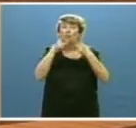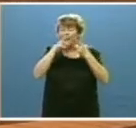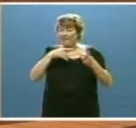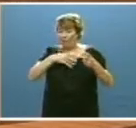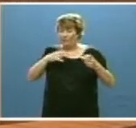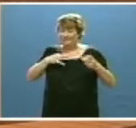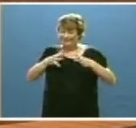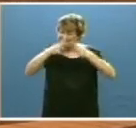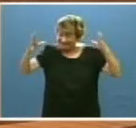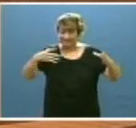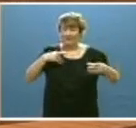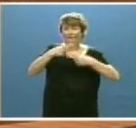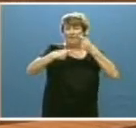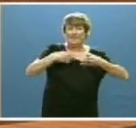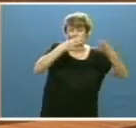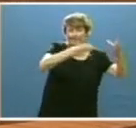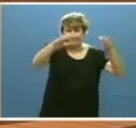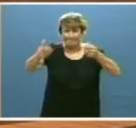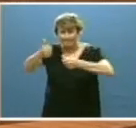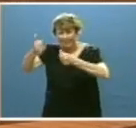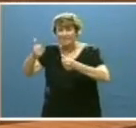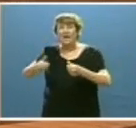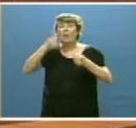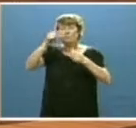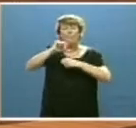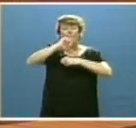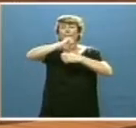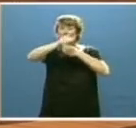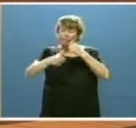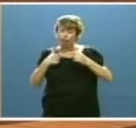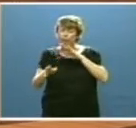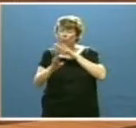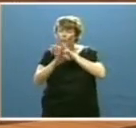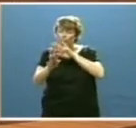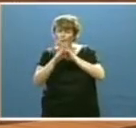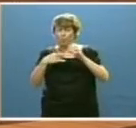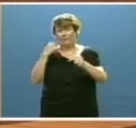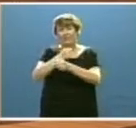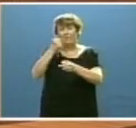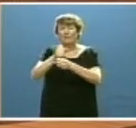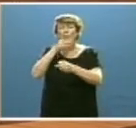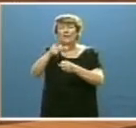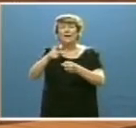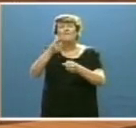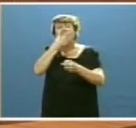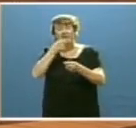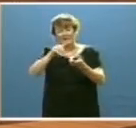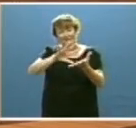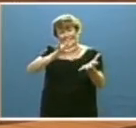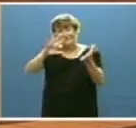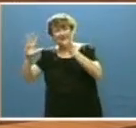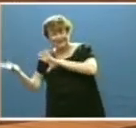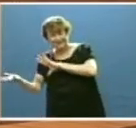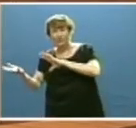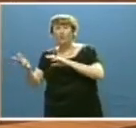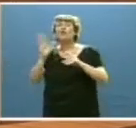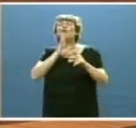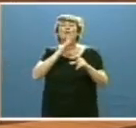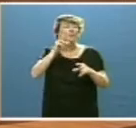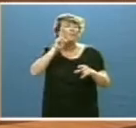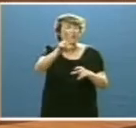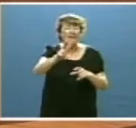familias un marco en el que vamos a seguir trabajando para facilitar esa transición a la que me he referido desde la